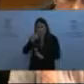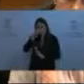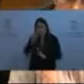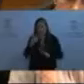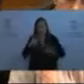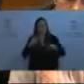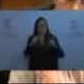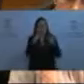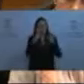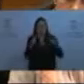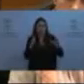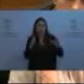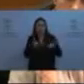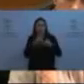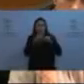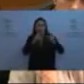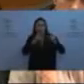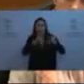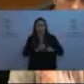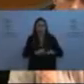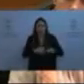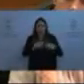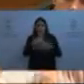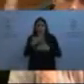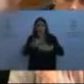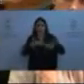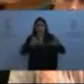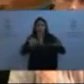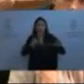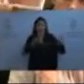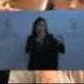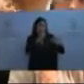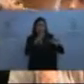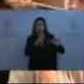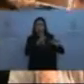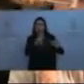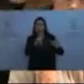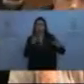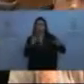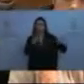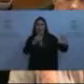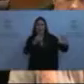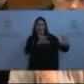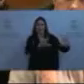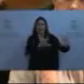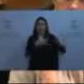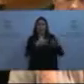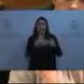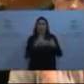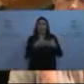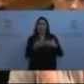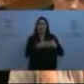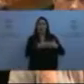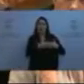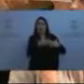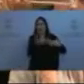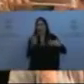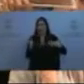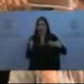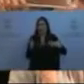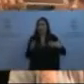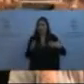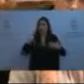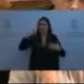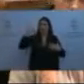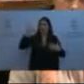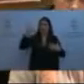en redes sociales y en la prensa local unas fotos, que tiene usted hace aquí una, esto es en marzo, pues con la puerta abierta, las inclemencias del